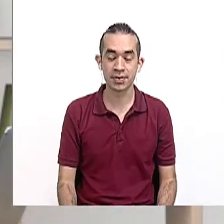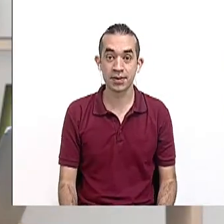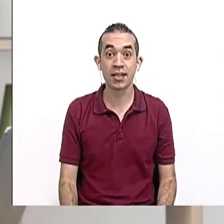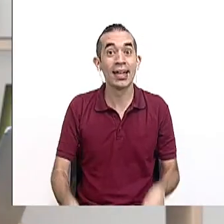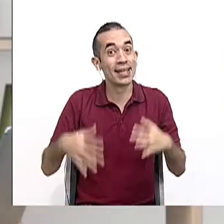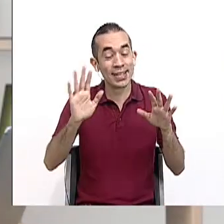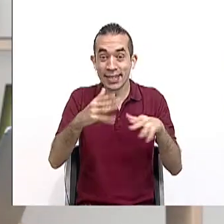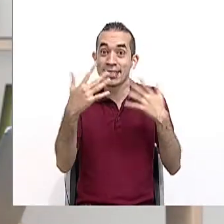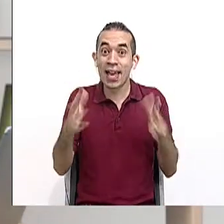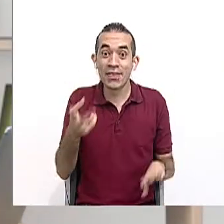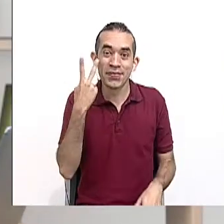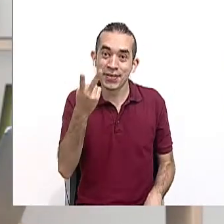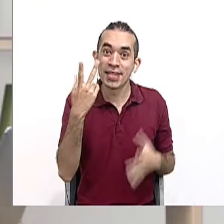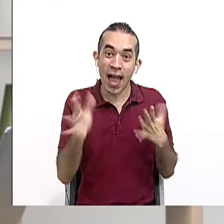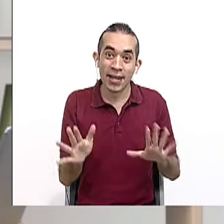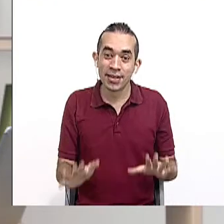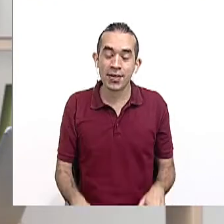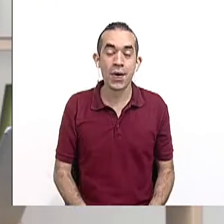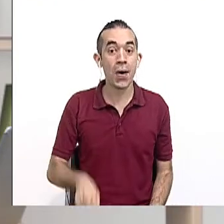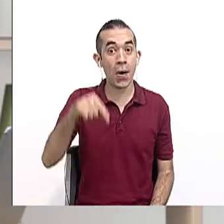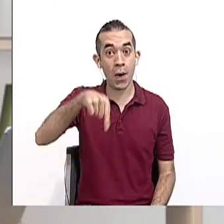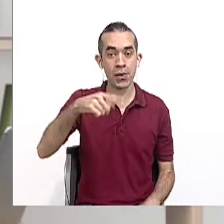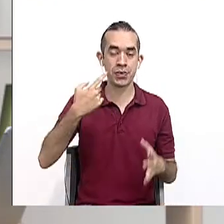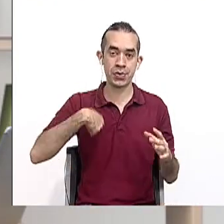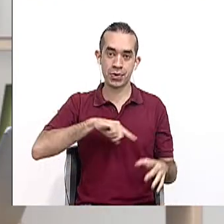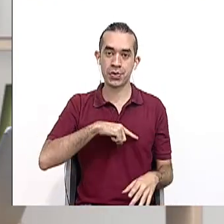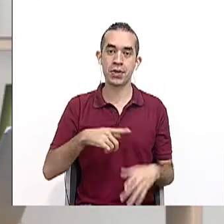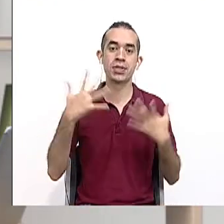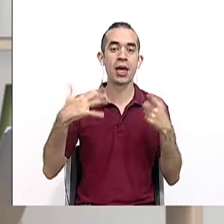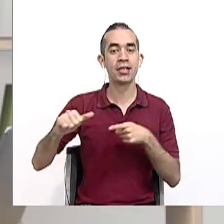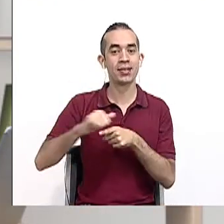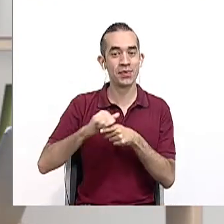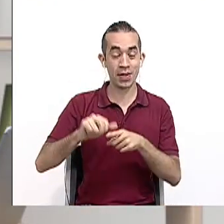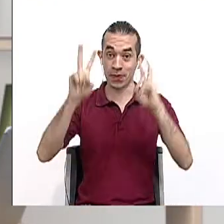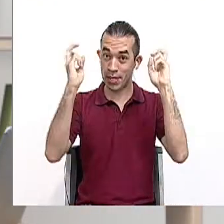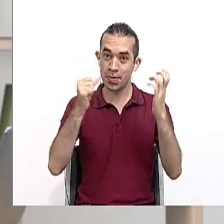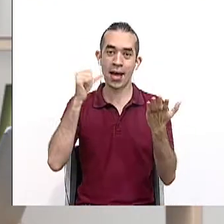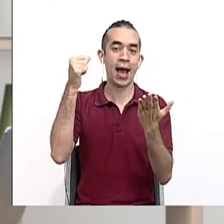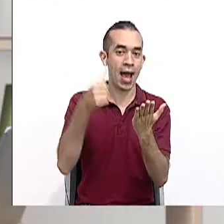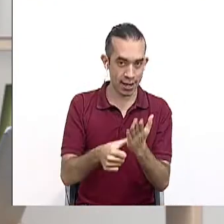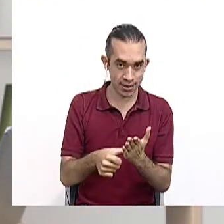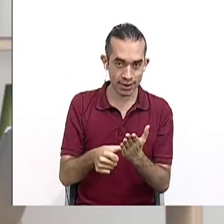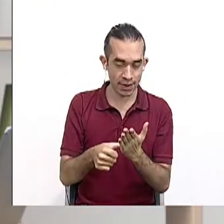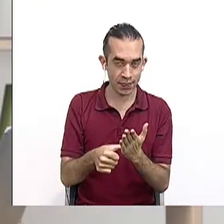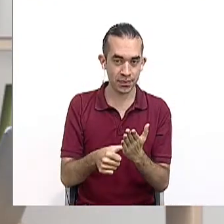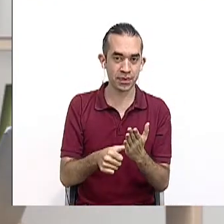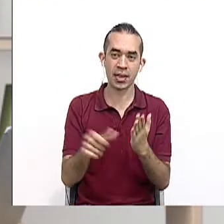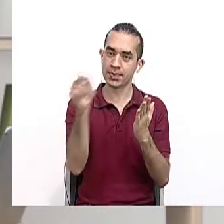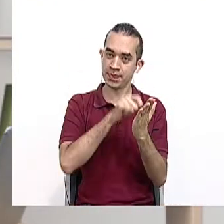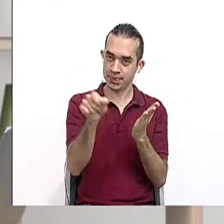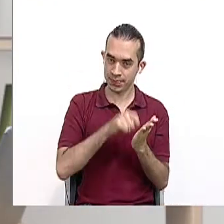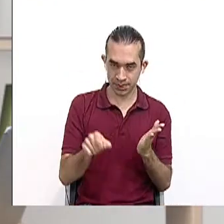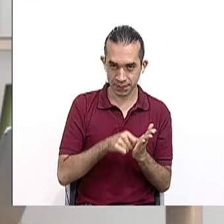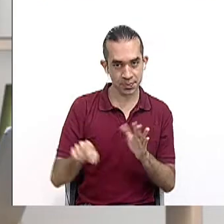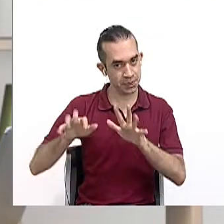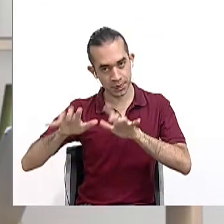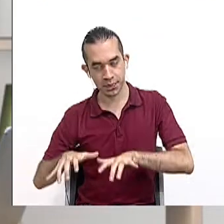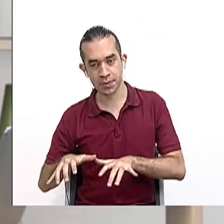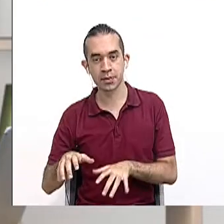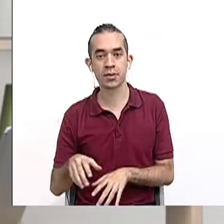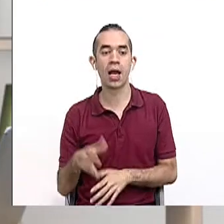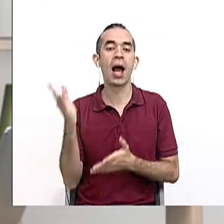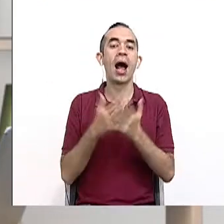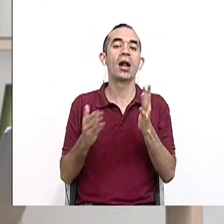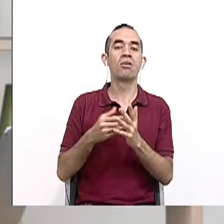Bueno, jóvenes, vieron. Hoy repasamos el tema de la carta, del texto escrito que utilizamos generalmente cuando justificamos